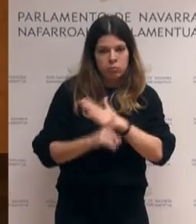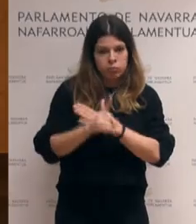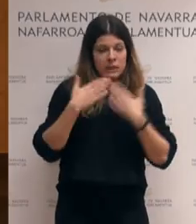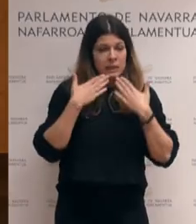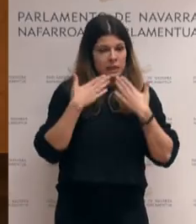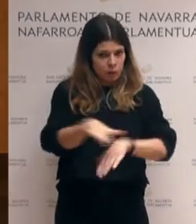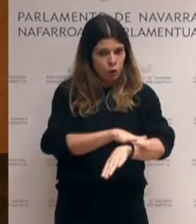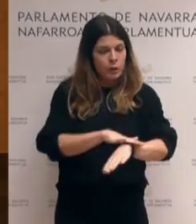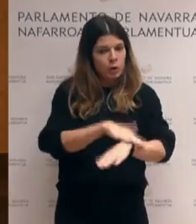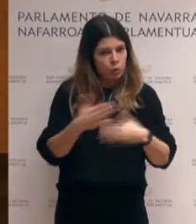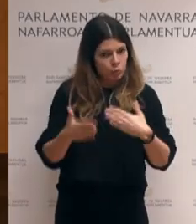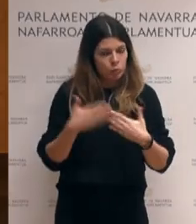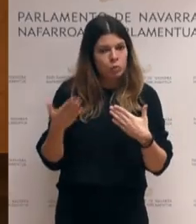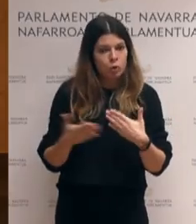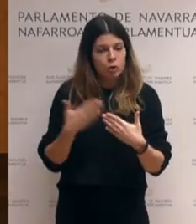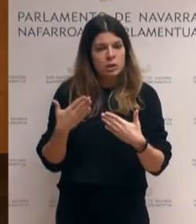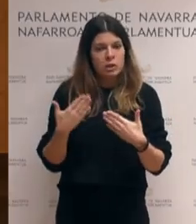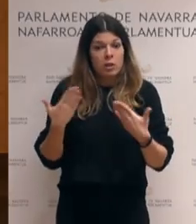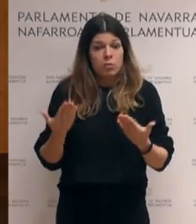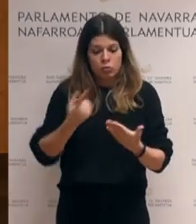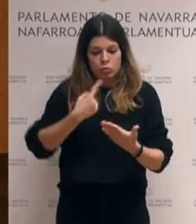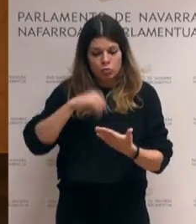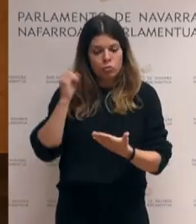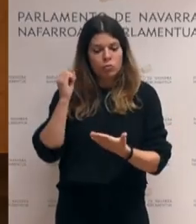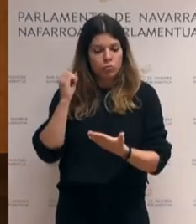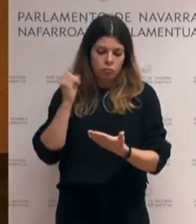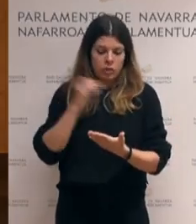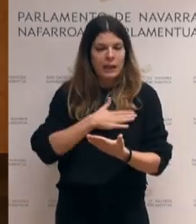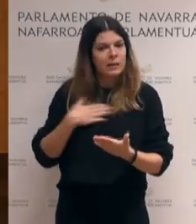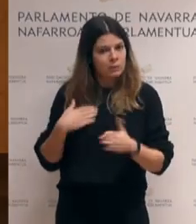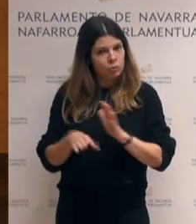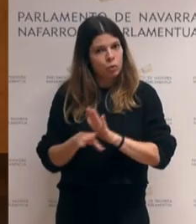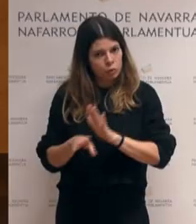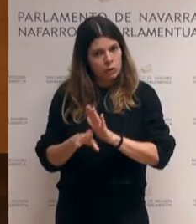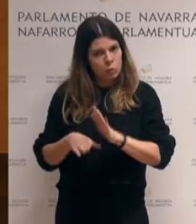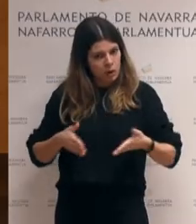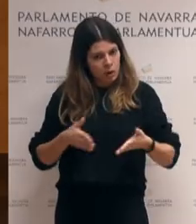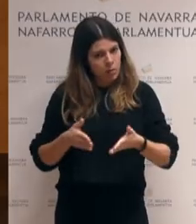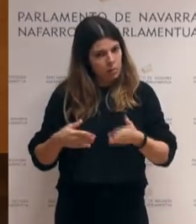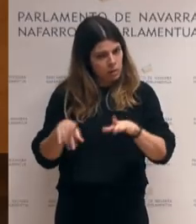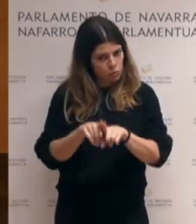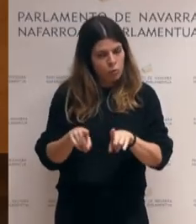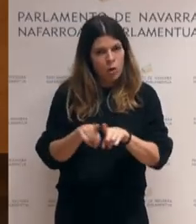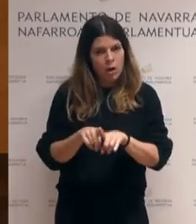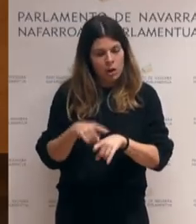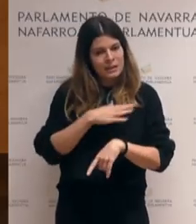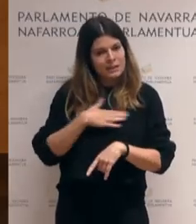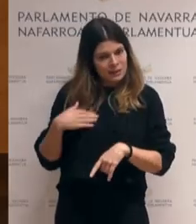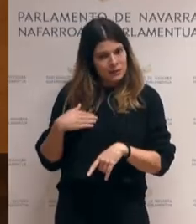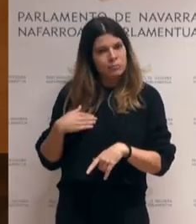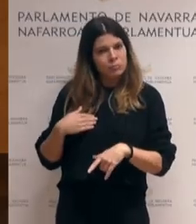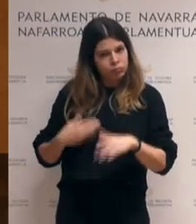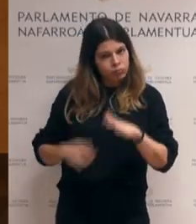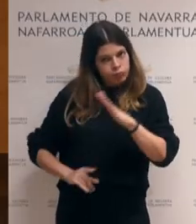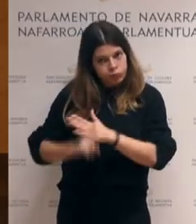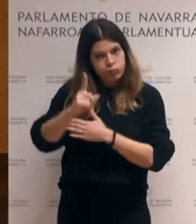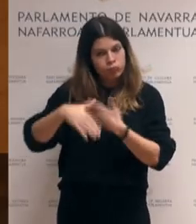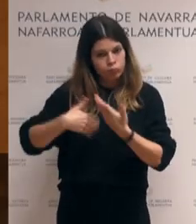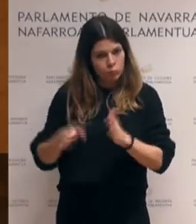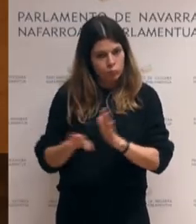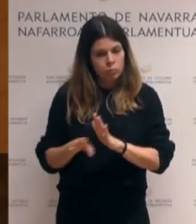progresistas y por ello apostamos por seguir en este camino y sobre todo apostamos por seguir